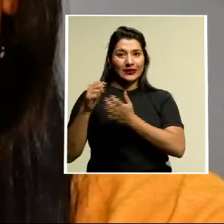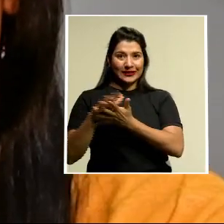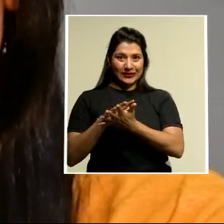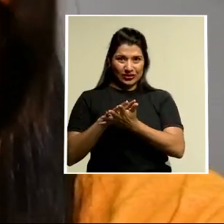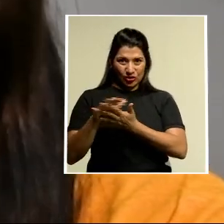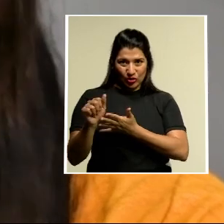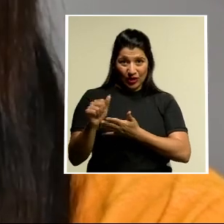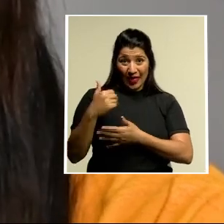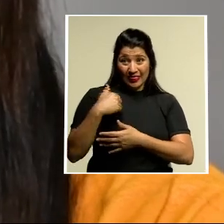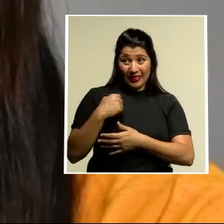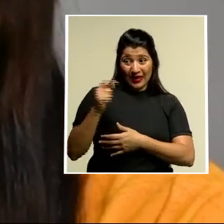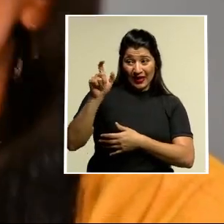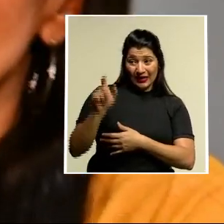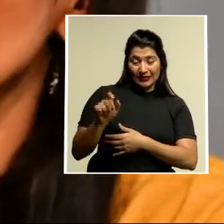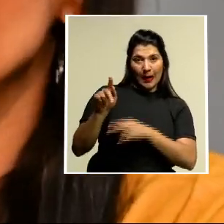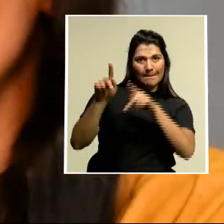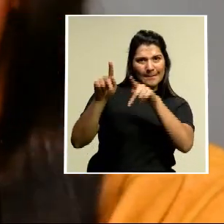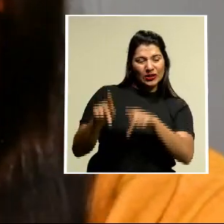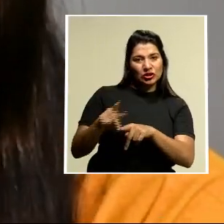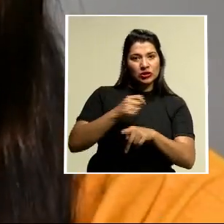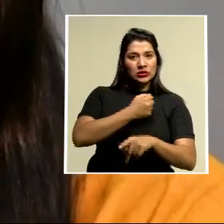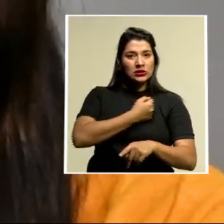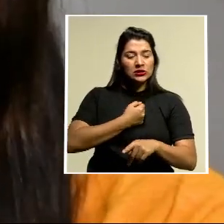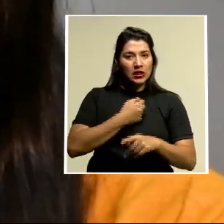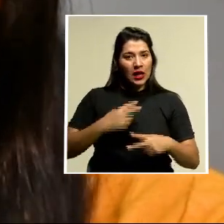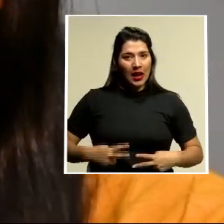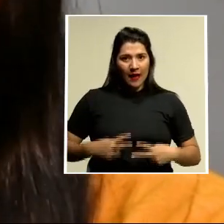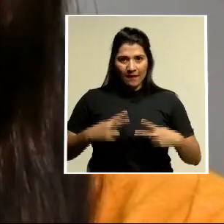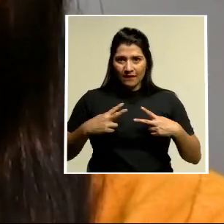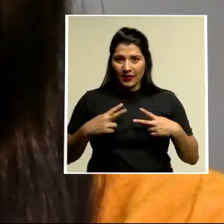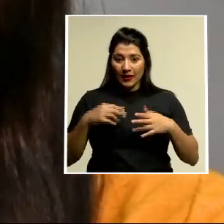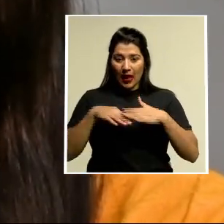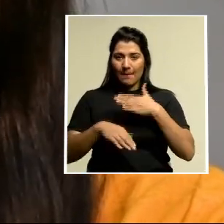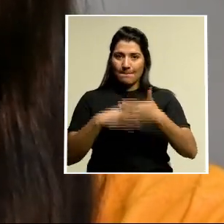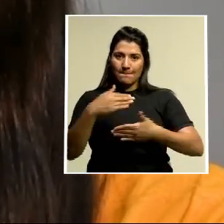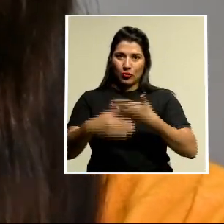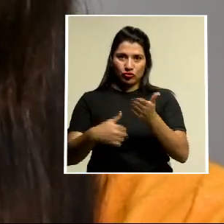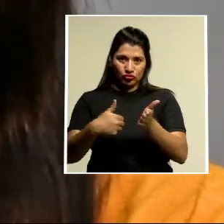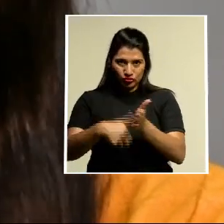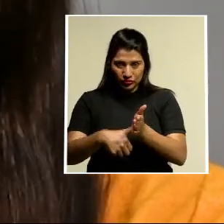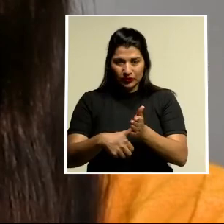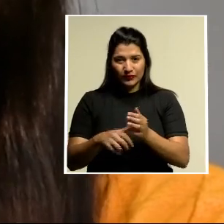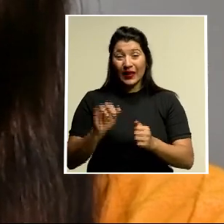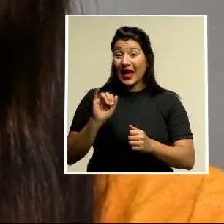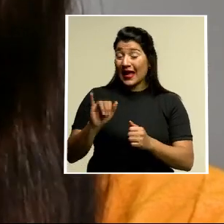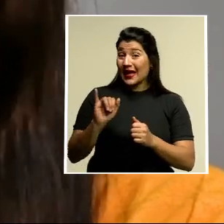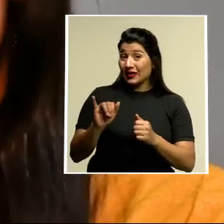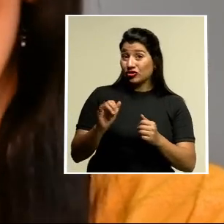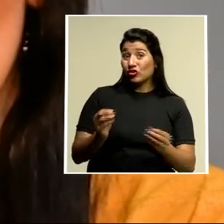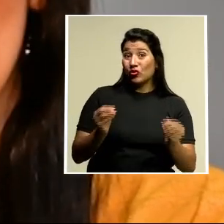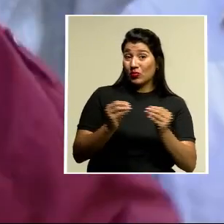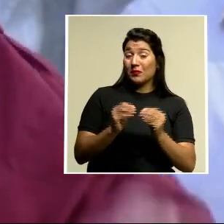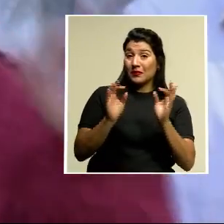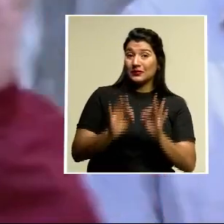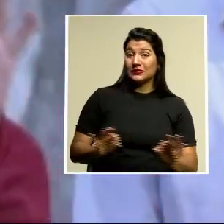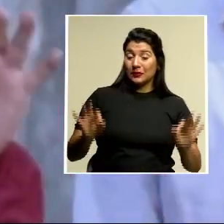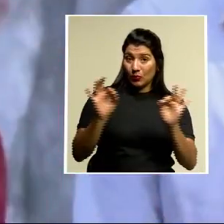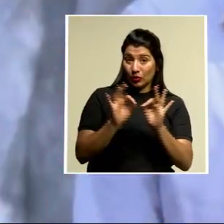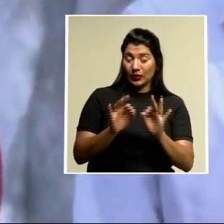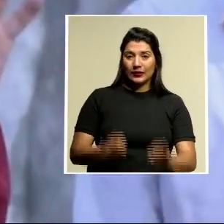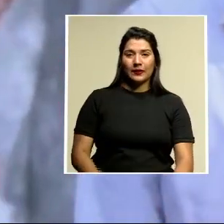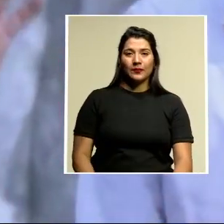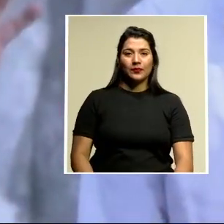lo que somos, animales políticos. Todos los domingos a las 7 de la noche, con repetición los martes a